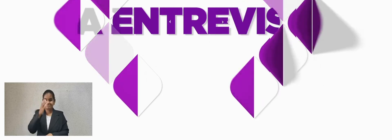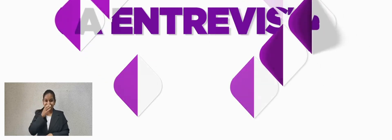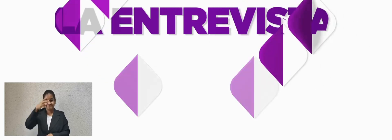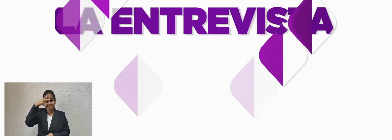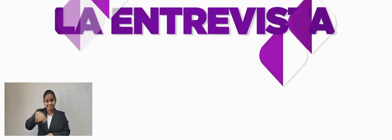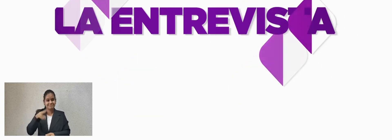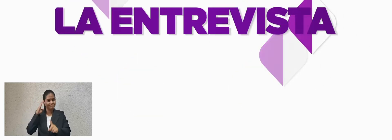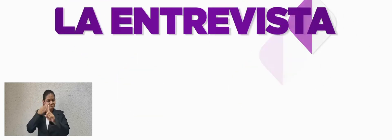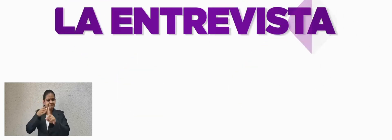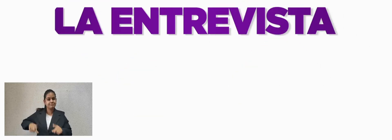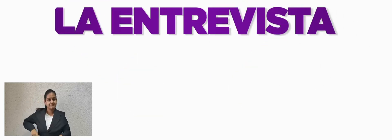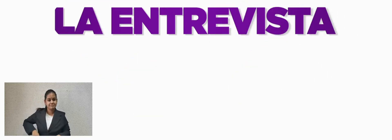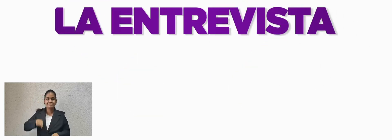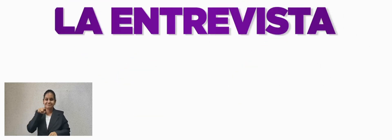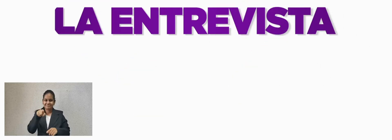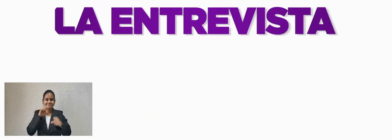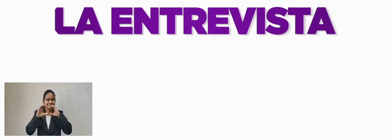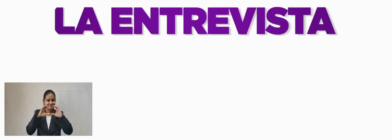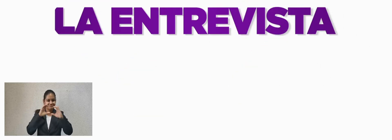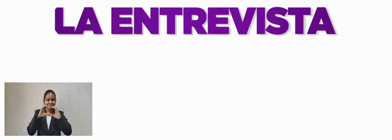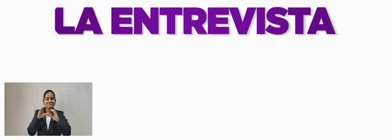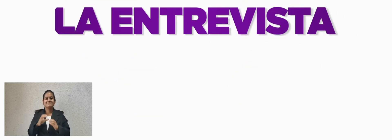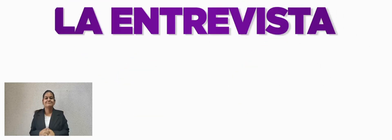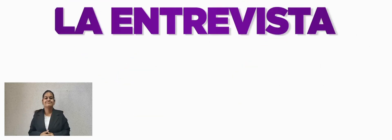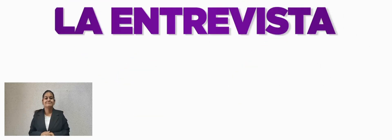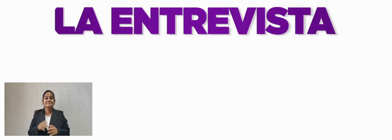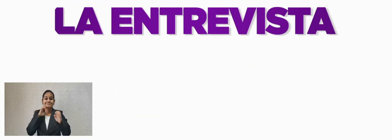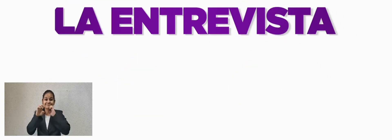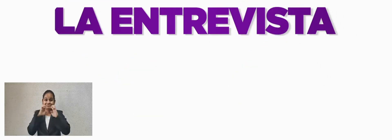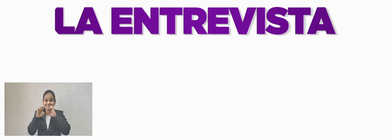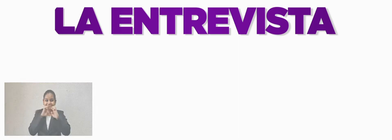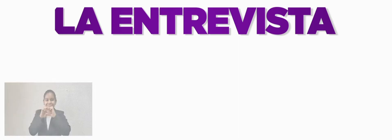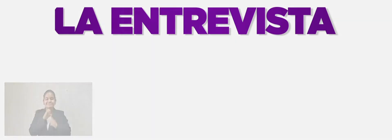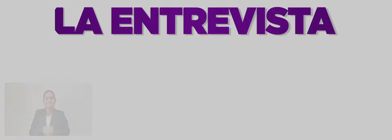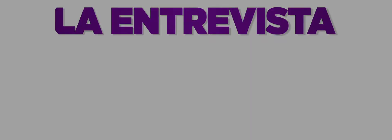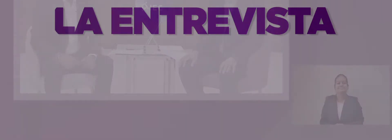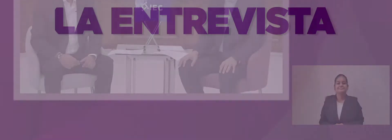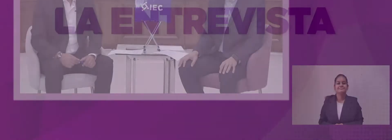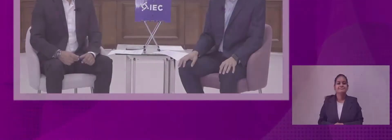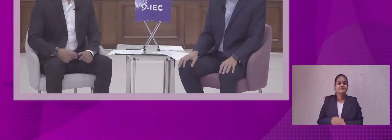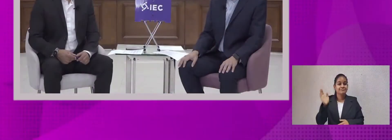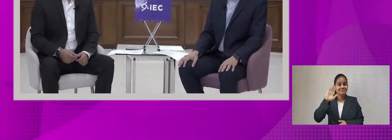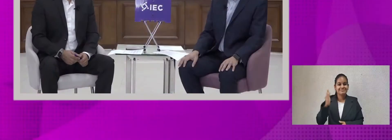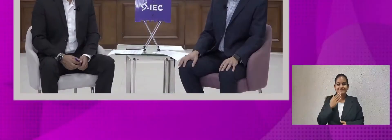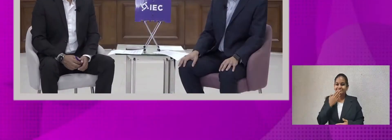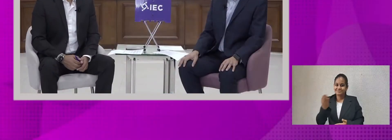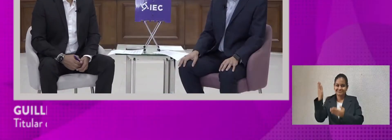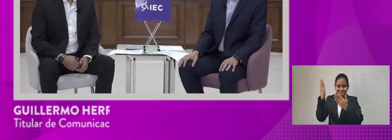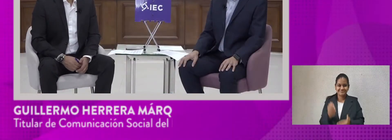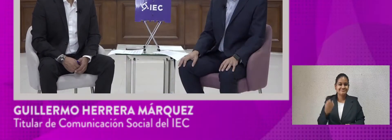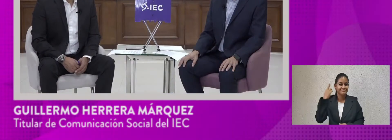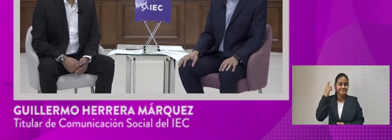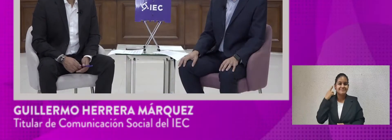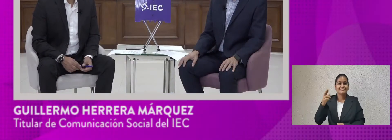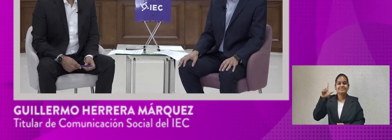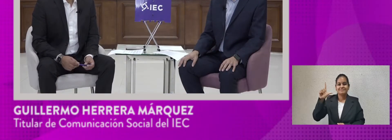de México en comunicación directa con usted. La entrevista. Hola, ¿qué tal? Bienvenidos a su programa